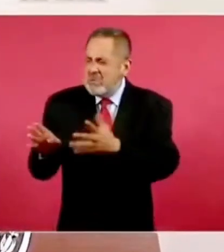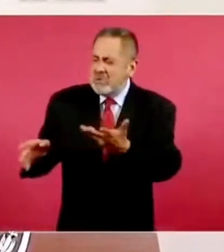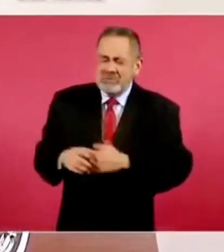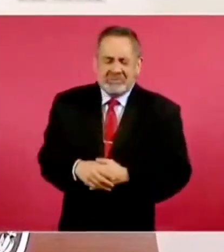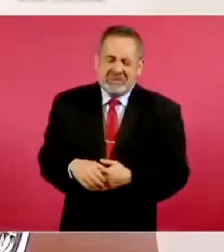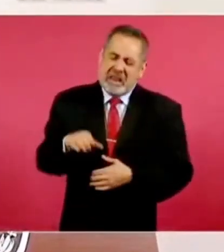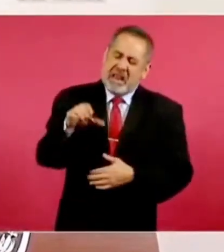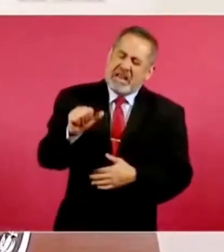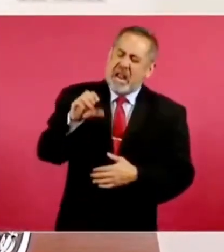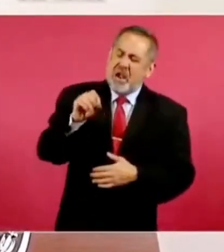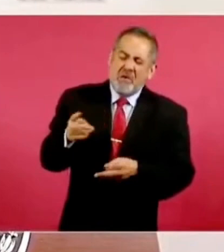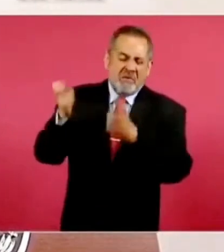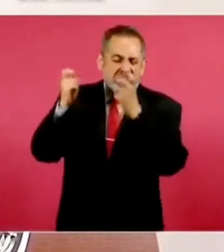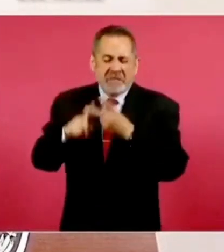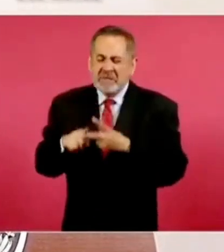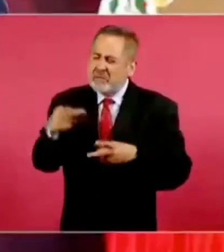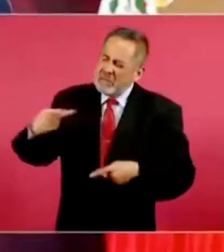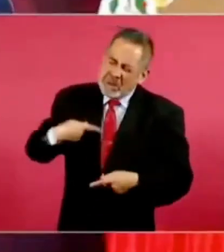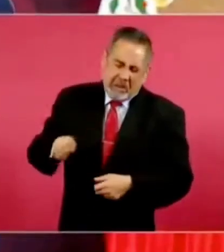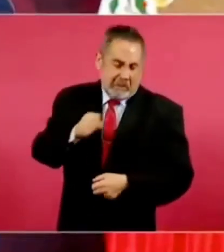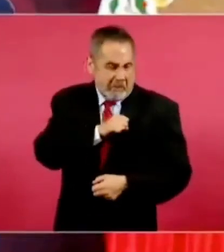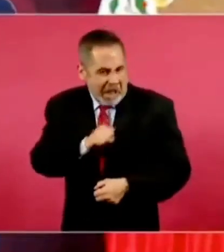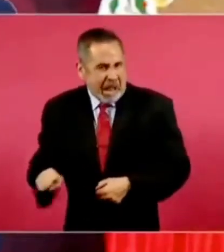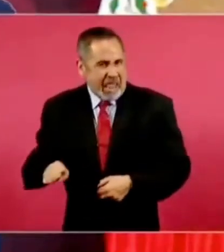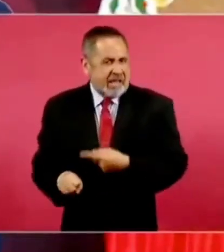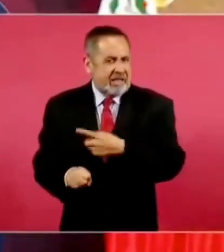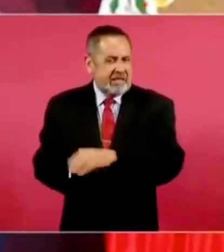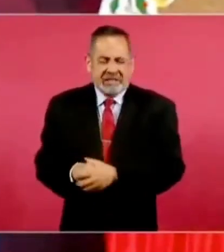Caco, malo,